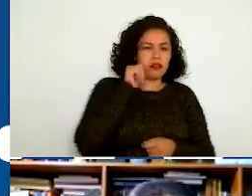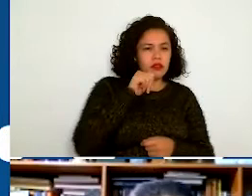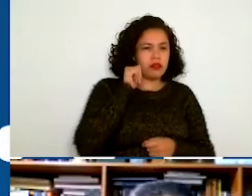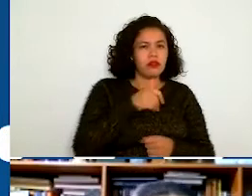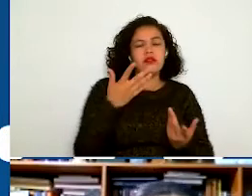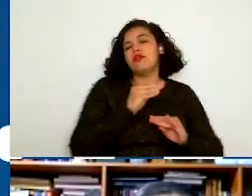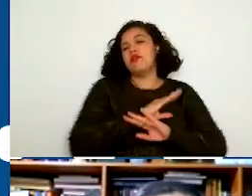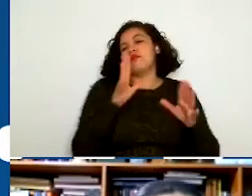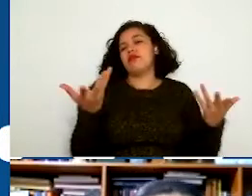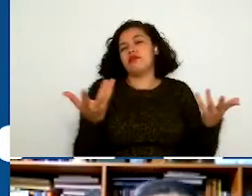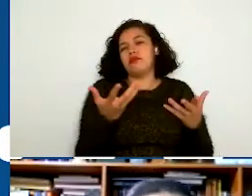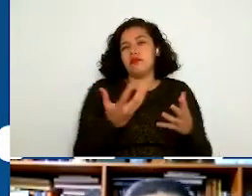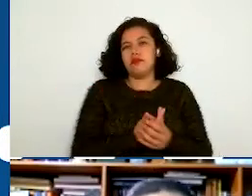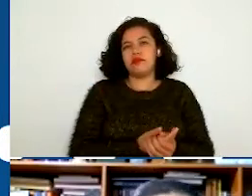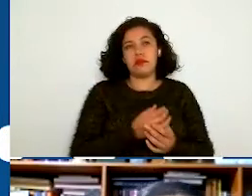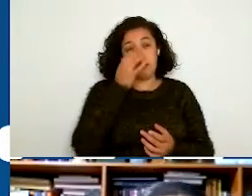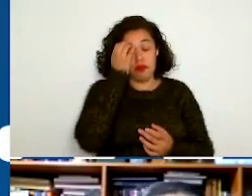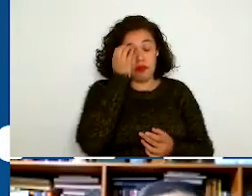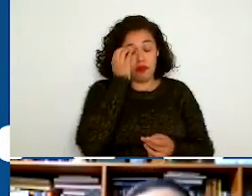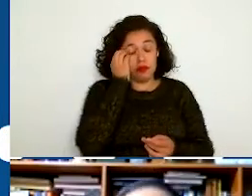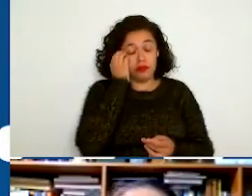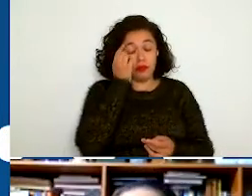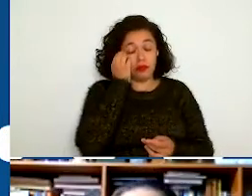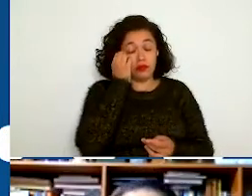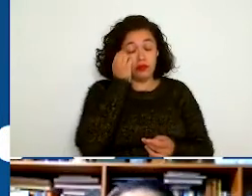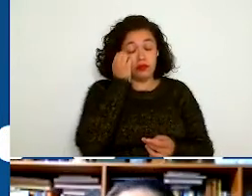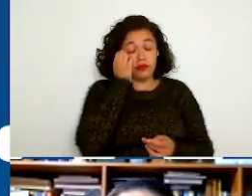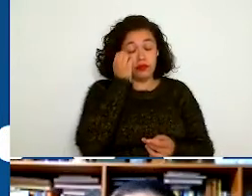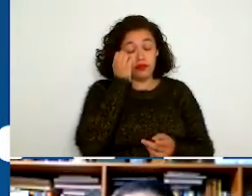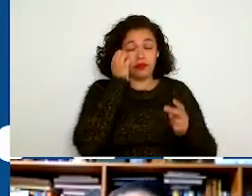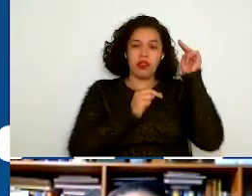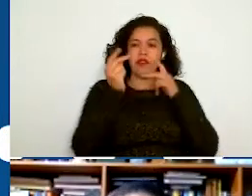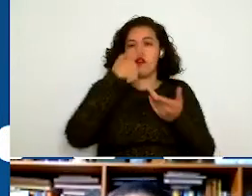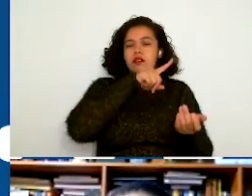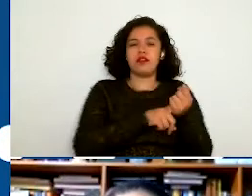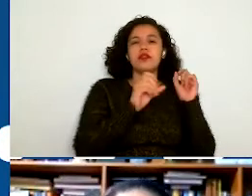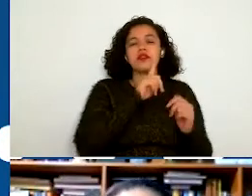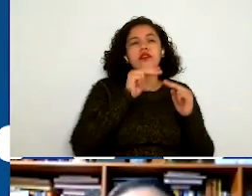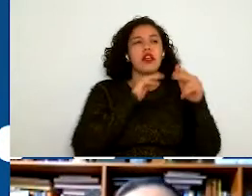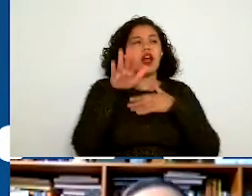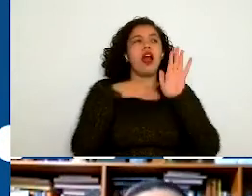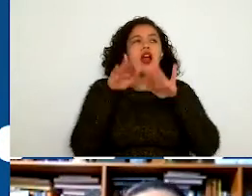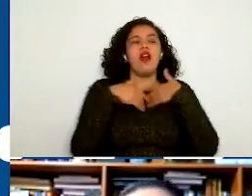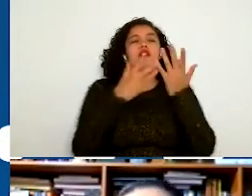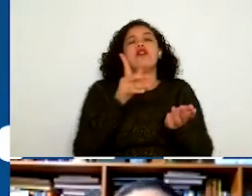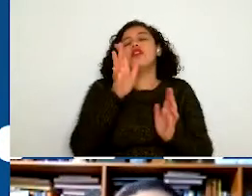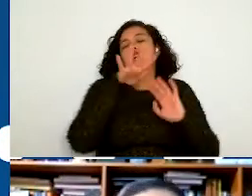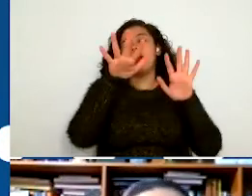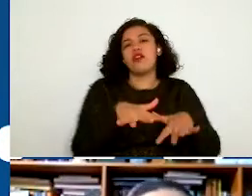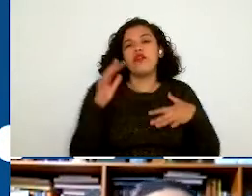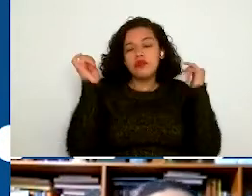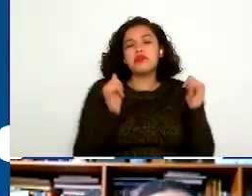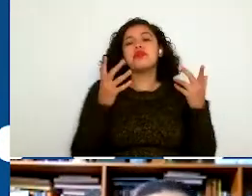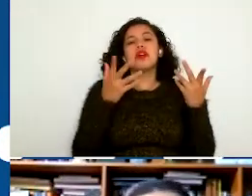pues generar esto, insisto, primero a nivel interno y después a nivel externo. Ya saben, ustedes en congresos, en